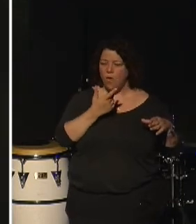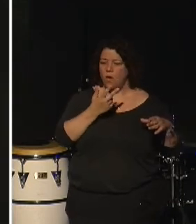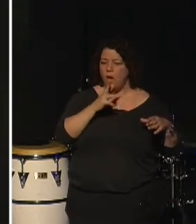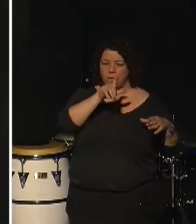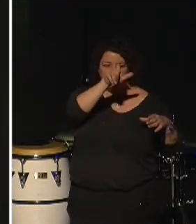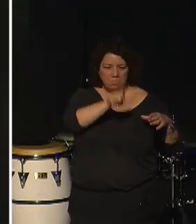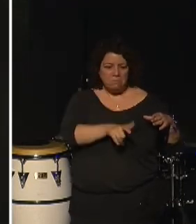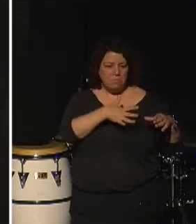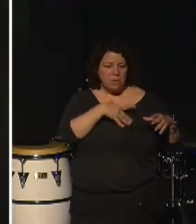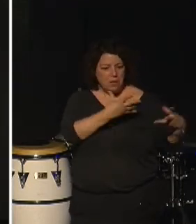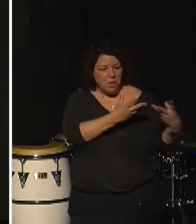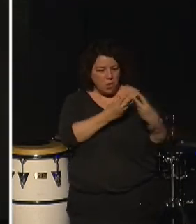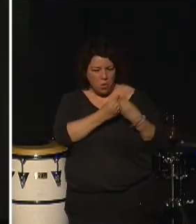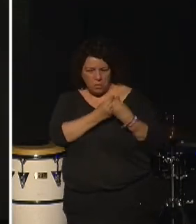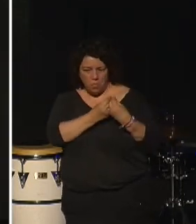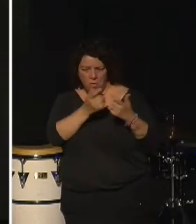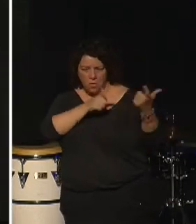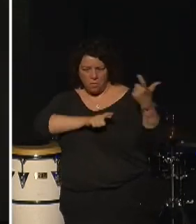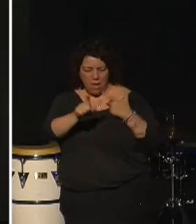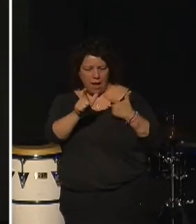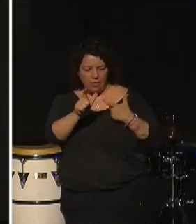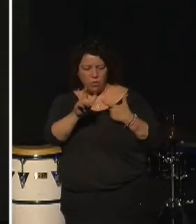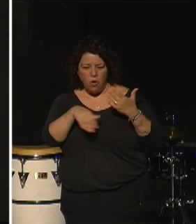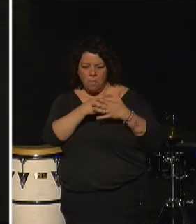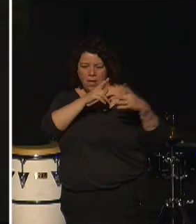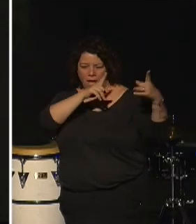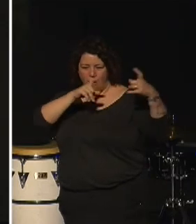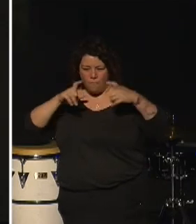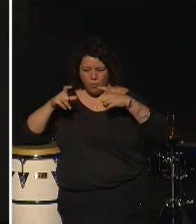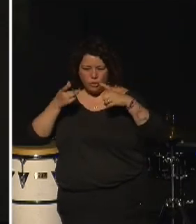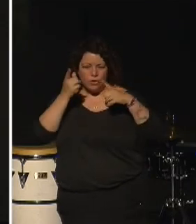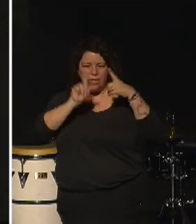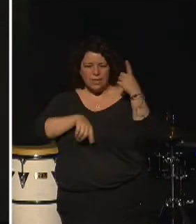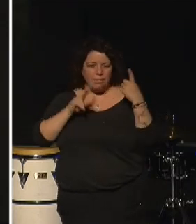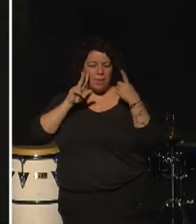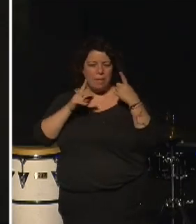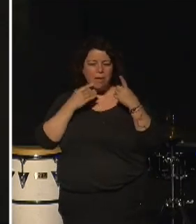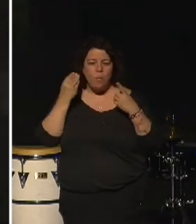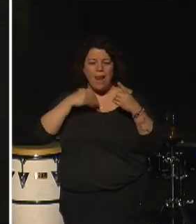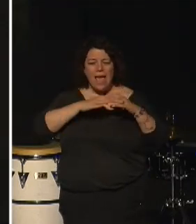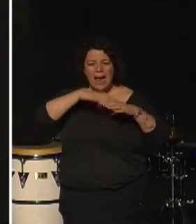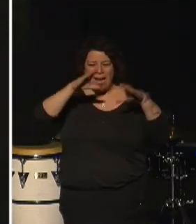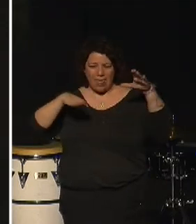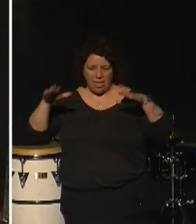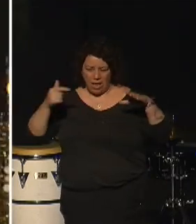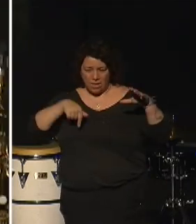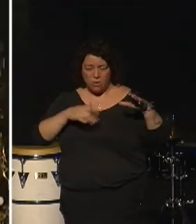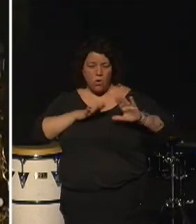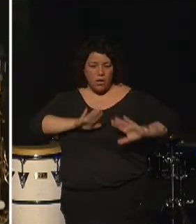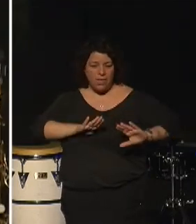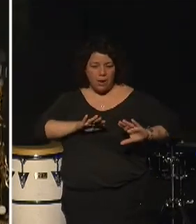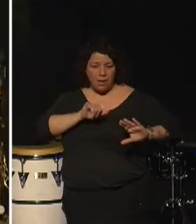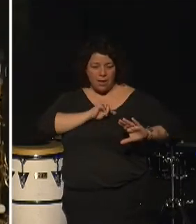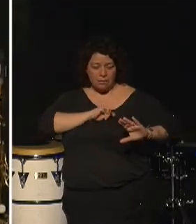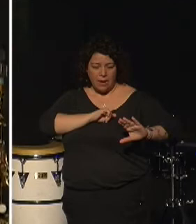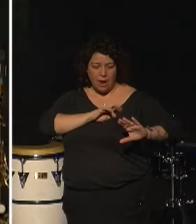ellos está dispuesto a venirse viajando a fotografiar y a ver el estado de los glaciares aquí, quedarme y esperar al vuelo